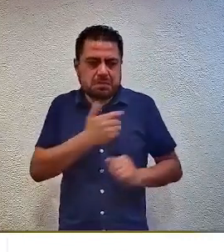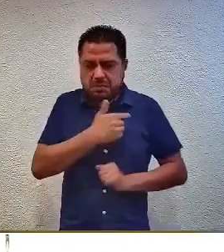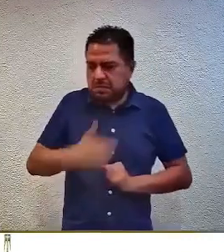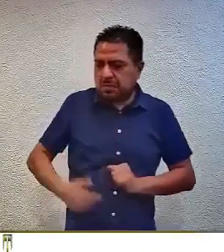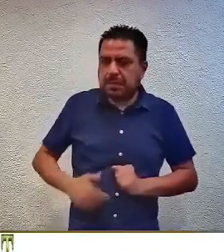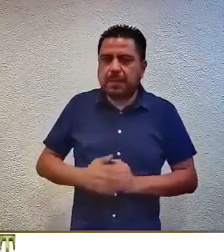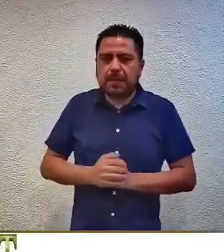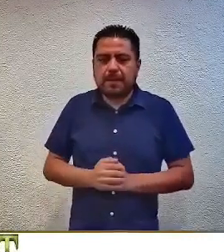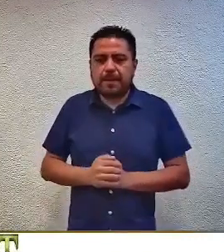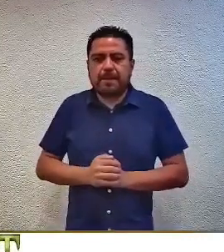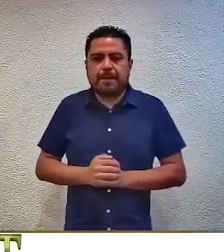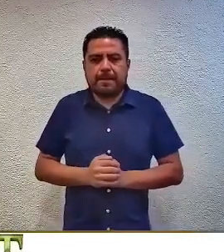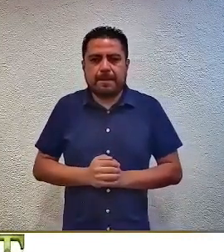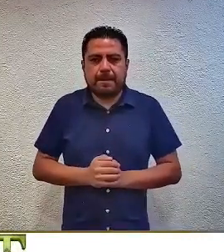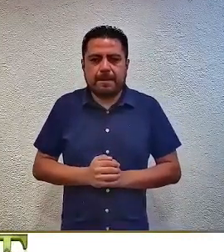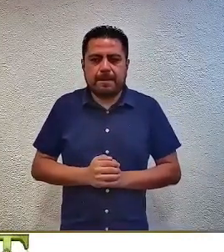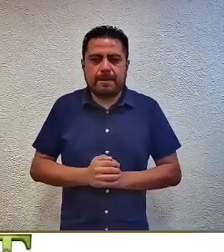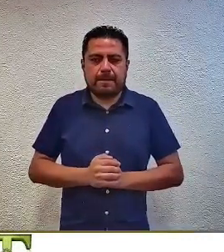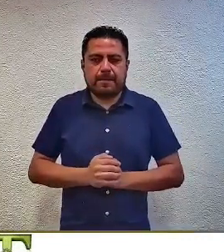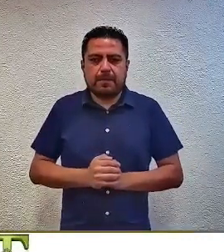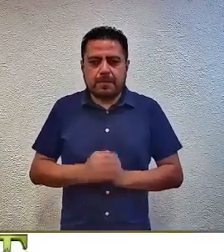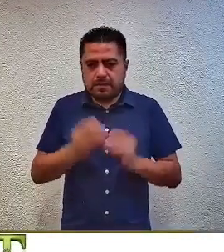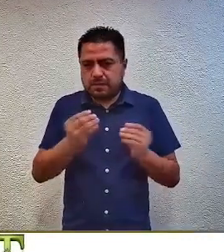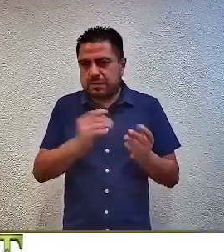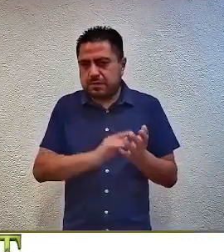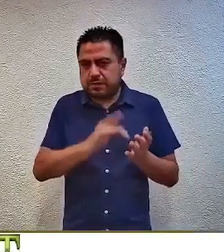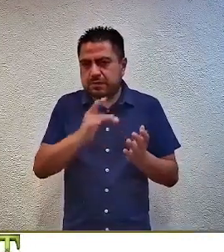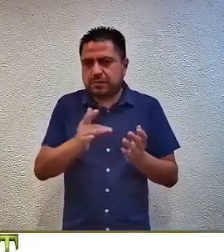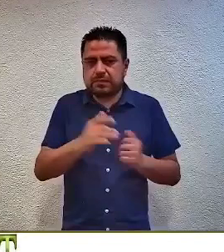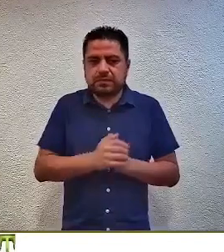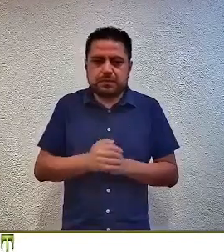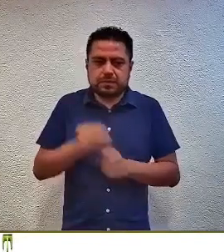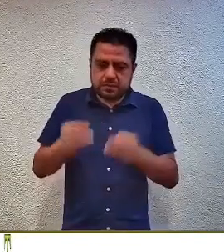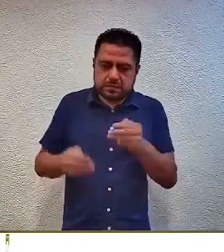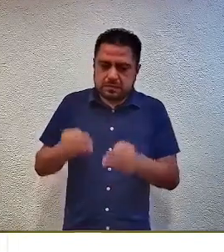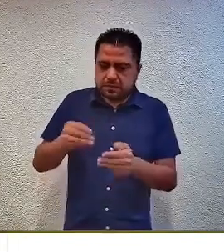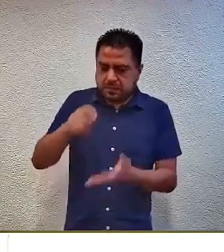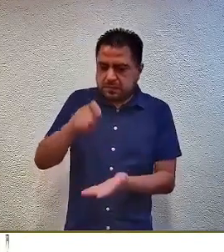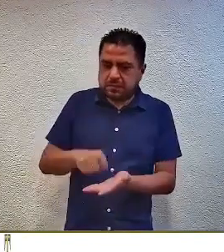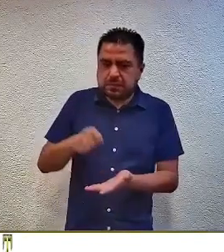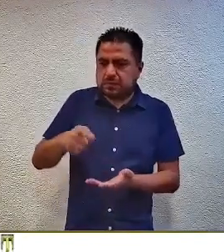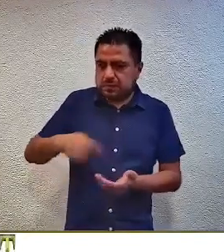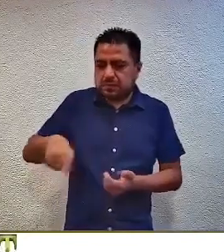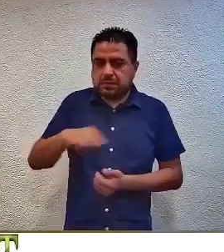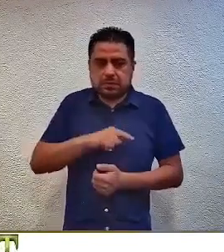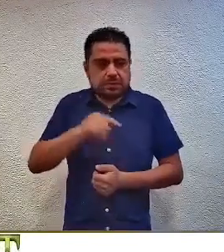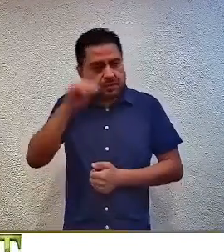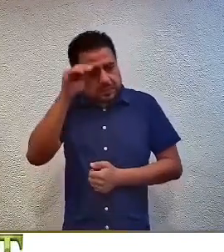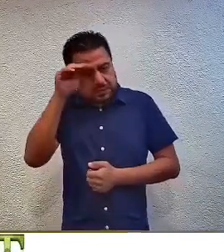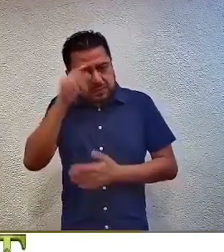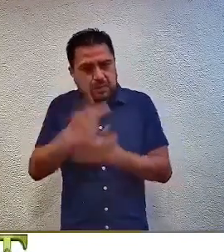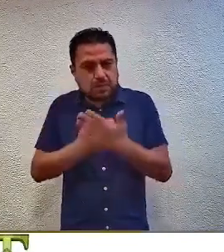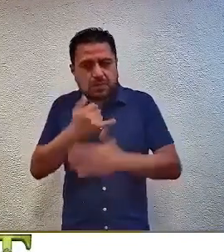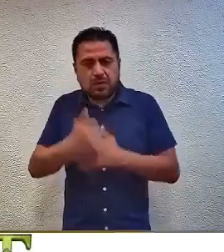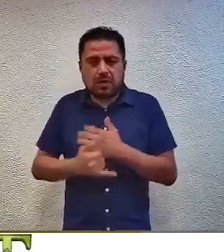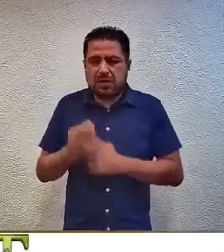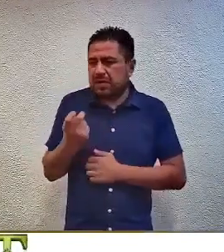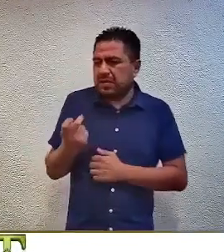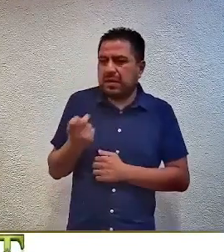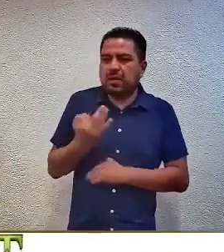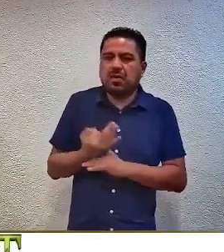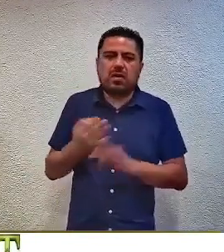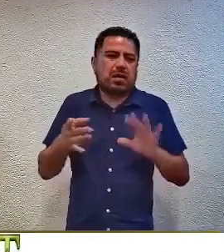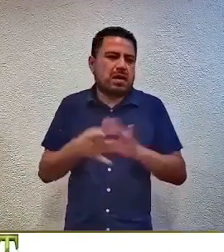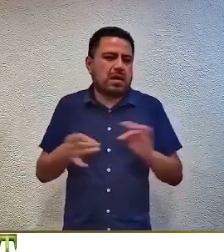presidenta, magistrada, magistrado. Muchas gracias, magistrada, magistrado. Está a nuestra consideración el proyecto de laudo del que se ha